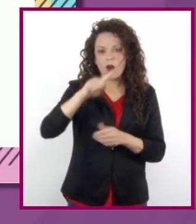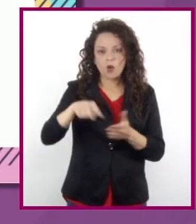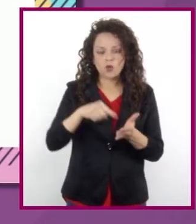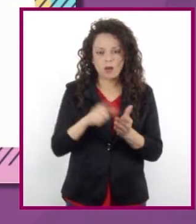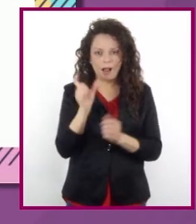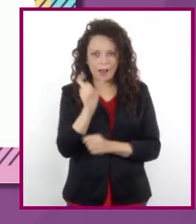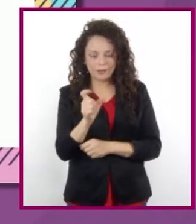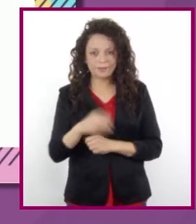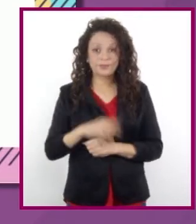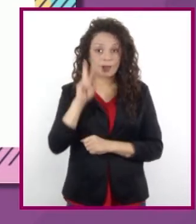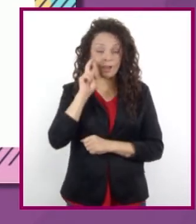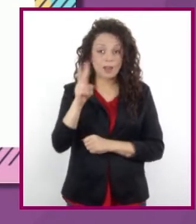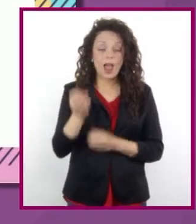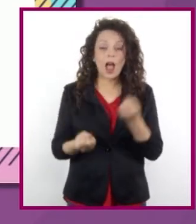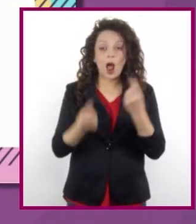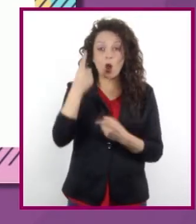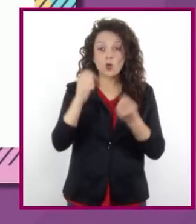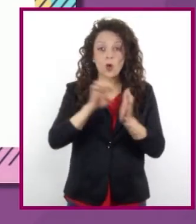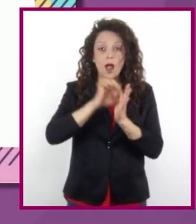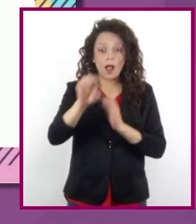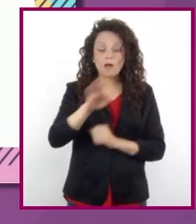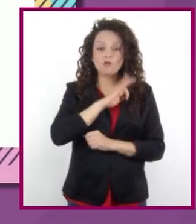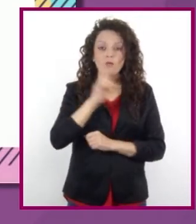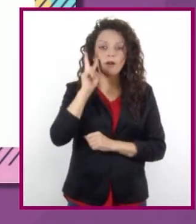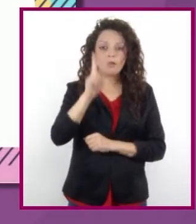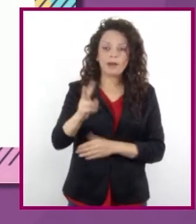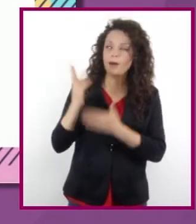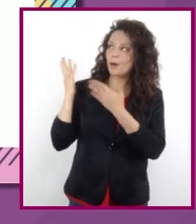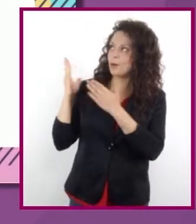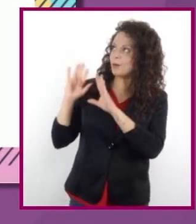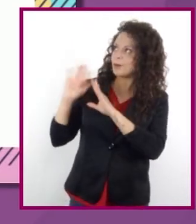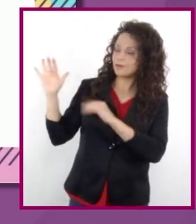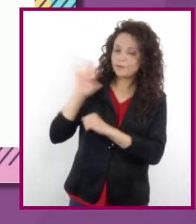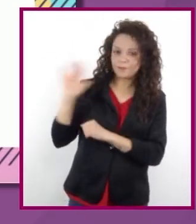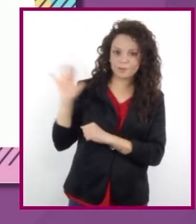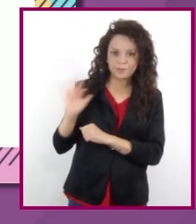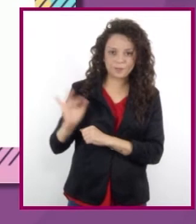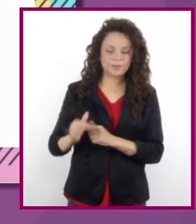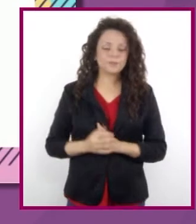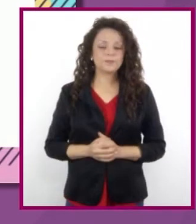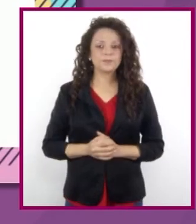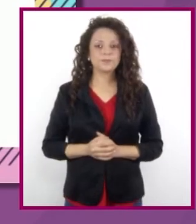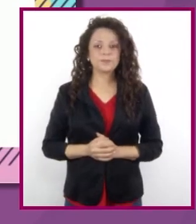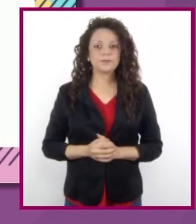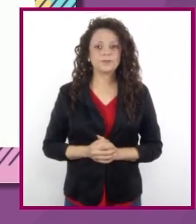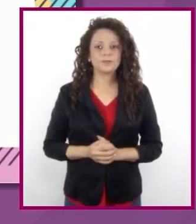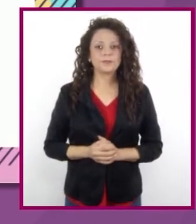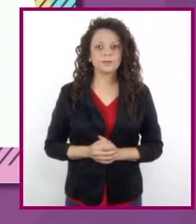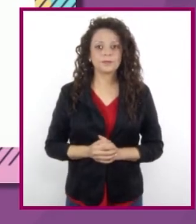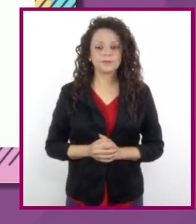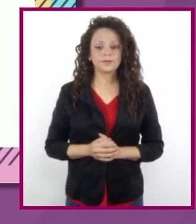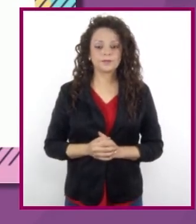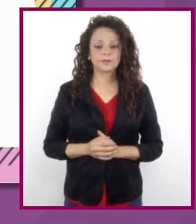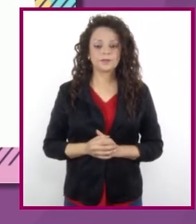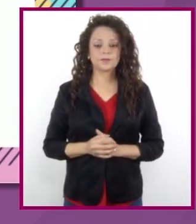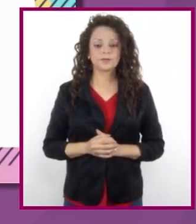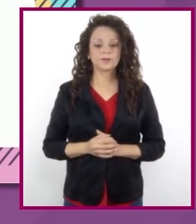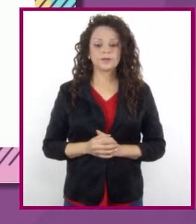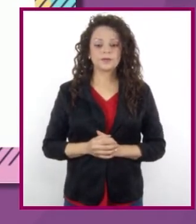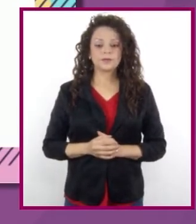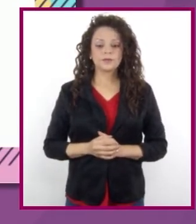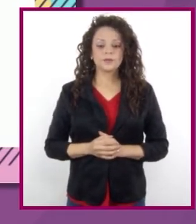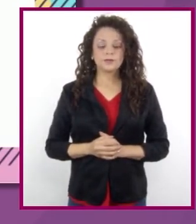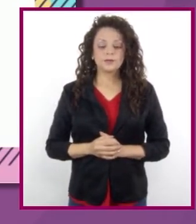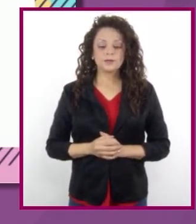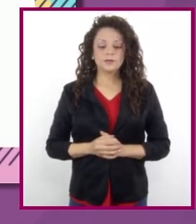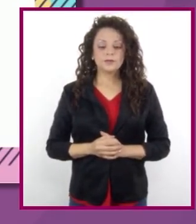esta, estas, este, esa, esas, aquel, aquella, aquellas,